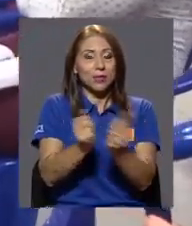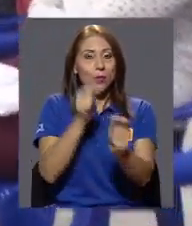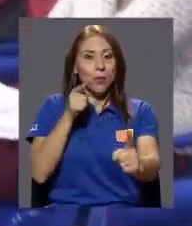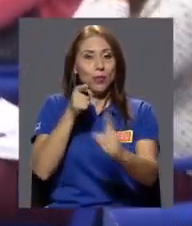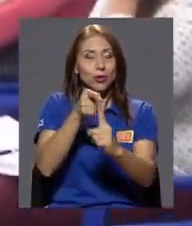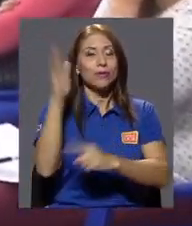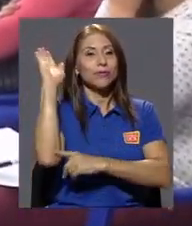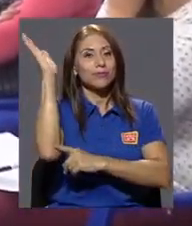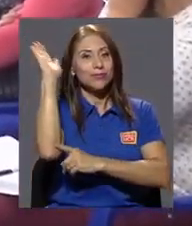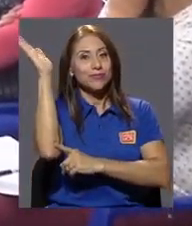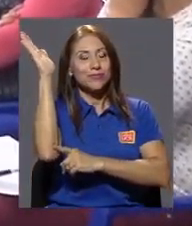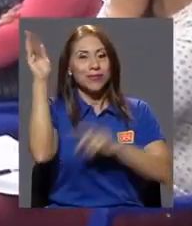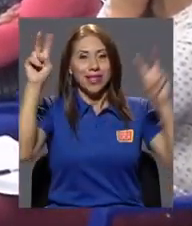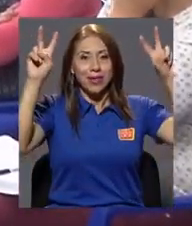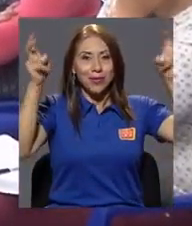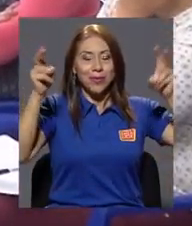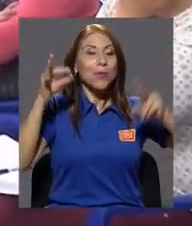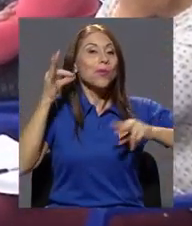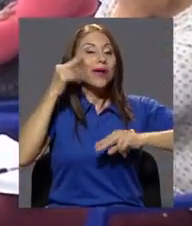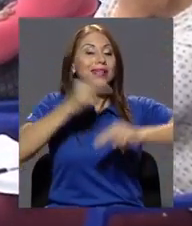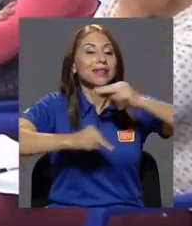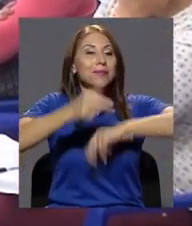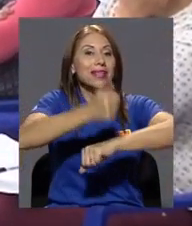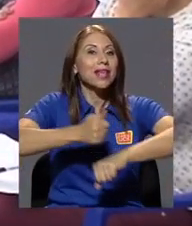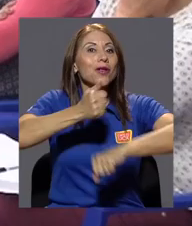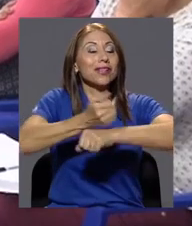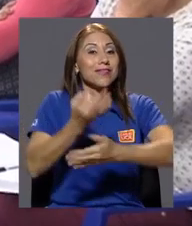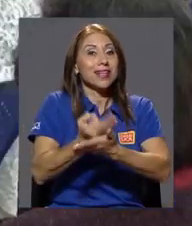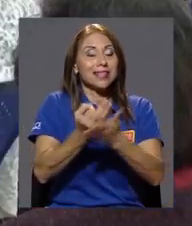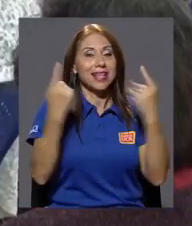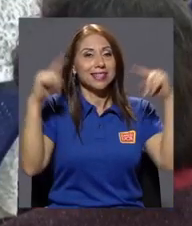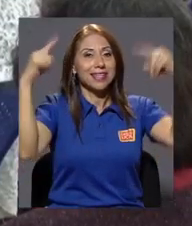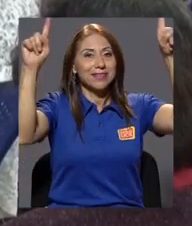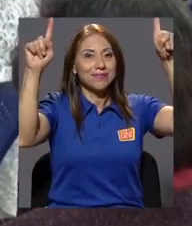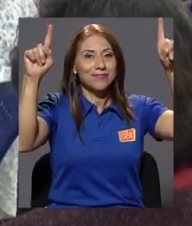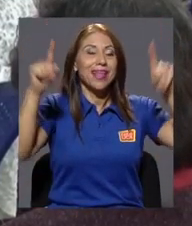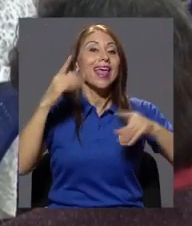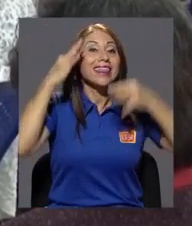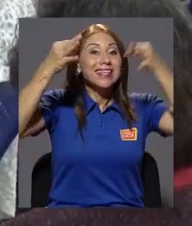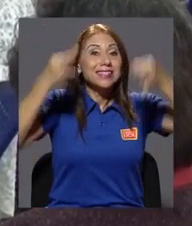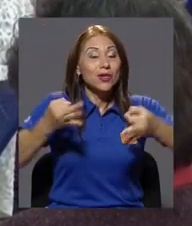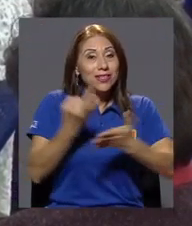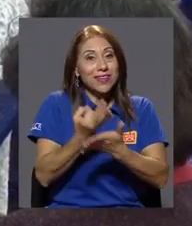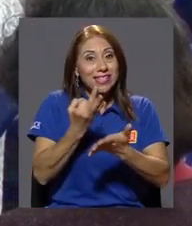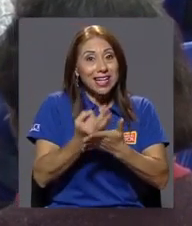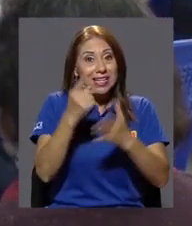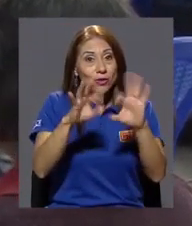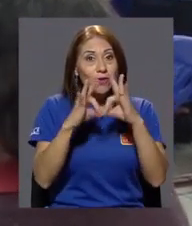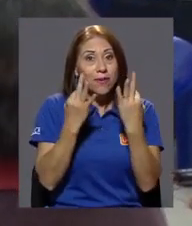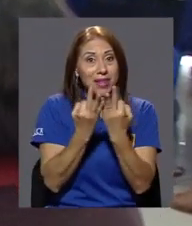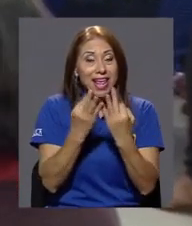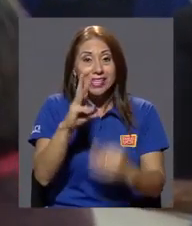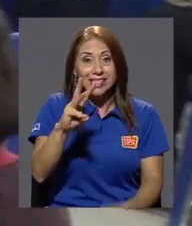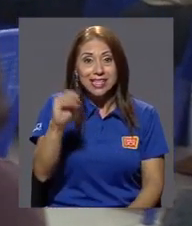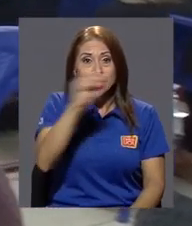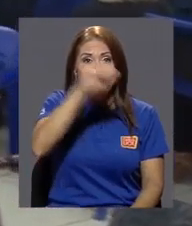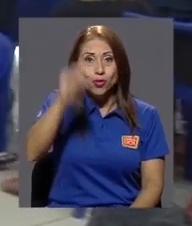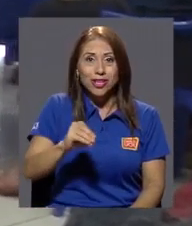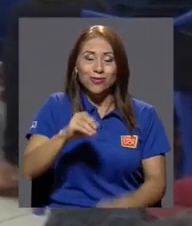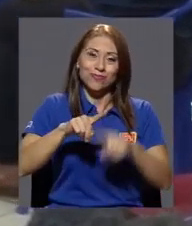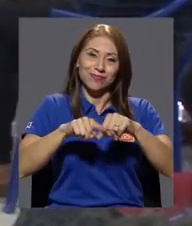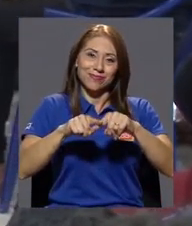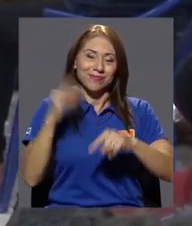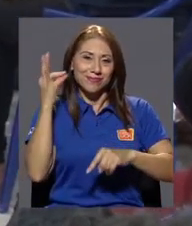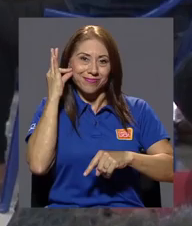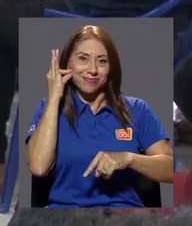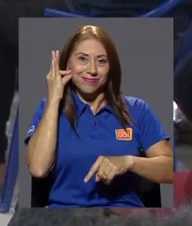charla a emprendedoras financieramente exitosas. Se calcula que el 60% de las decisiones financieras de un hogar dependen de las mujeres.